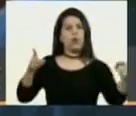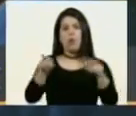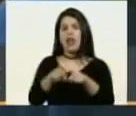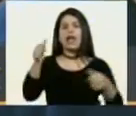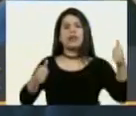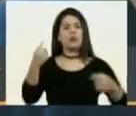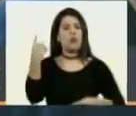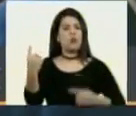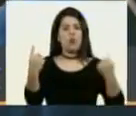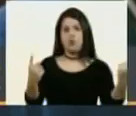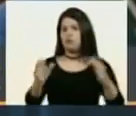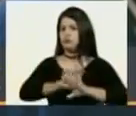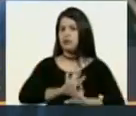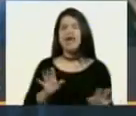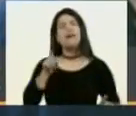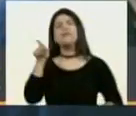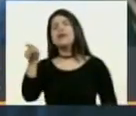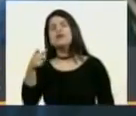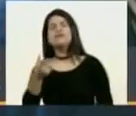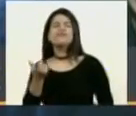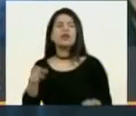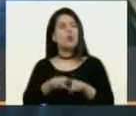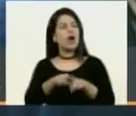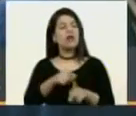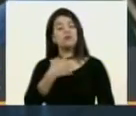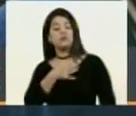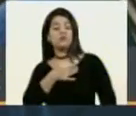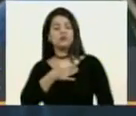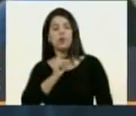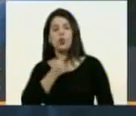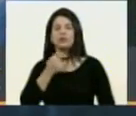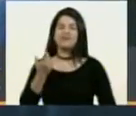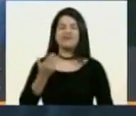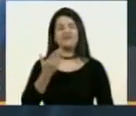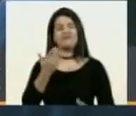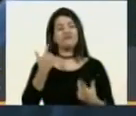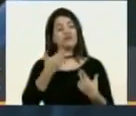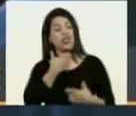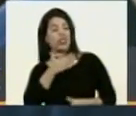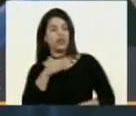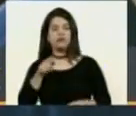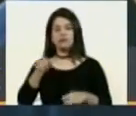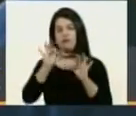Nosotros hemos querido igualar, como dice nuestra constitución, la igualdad, que esté